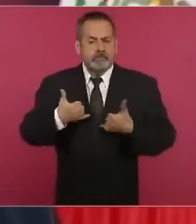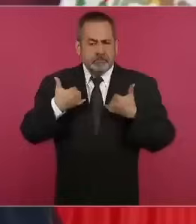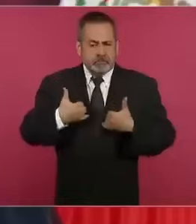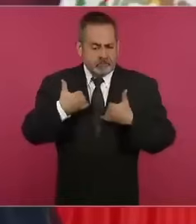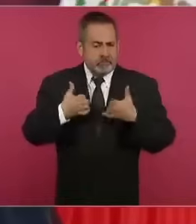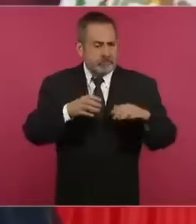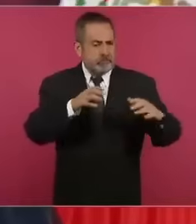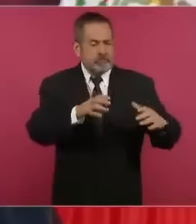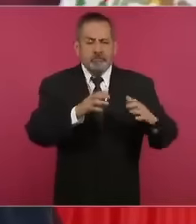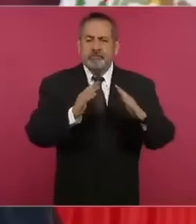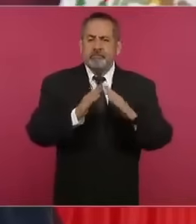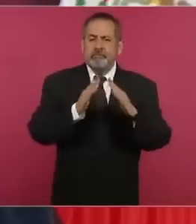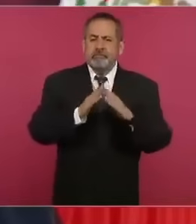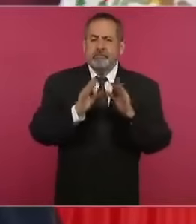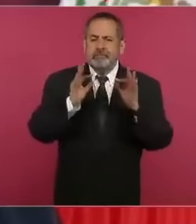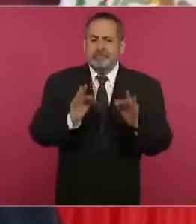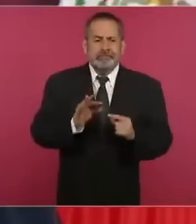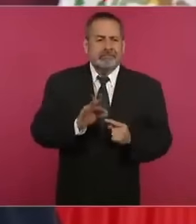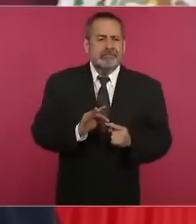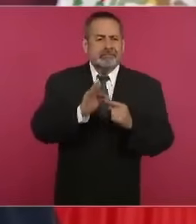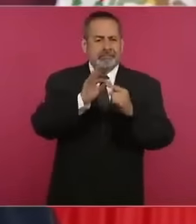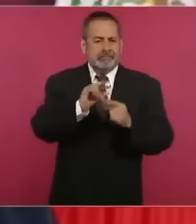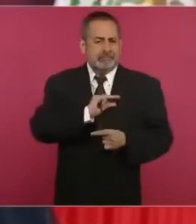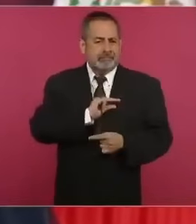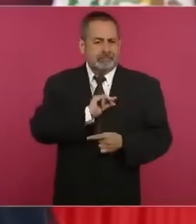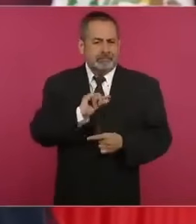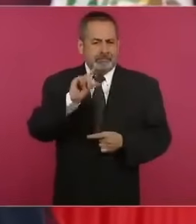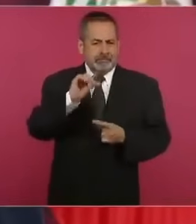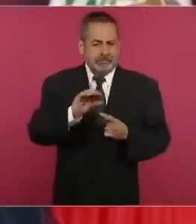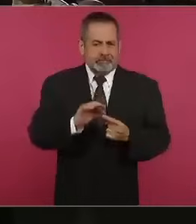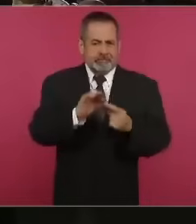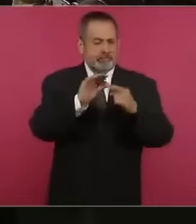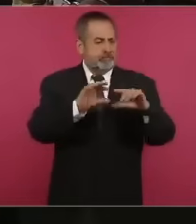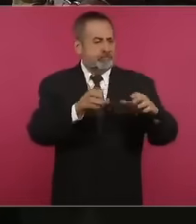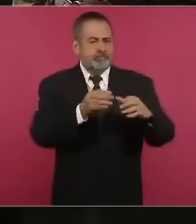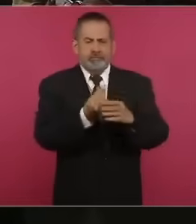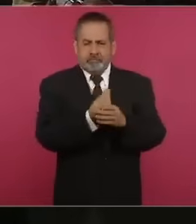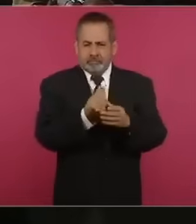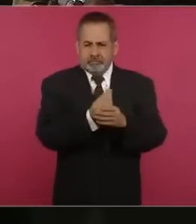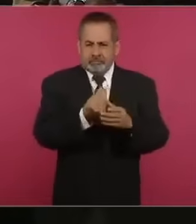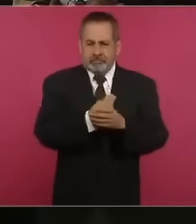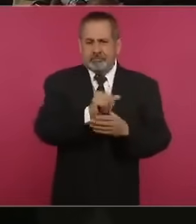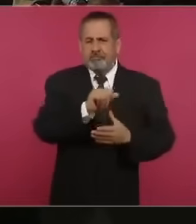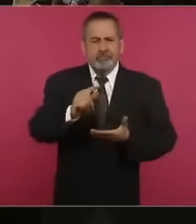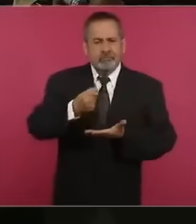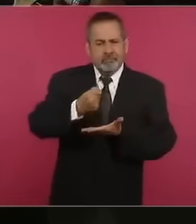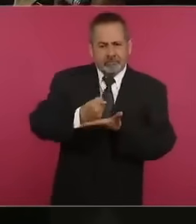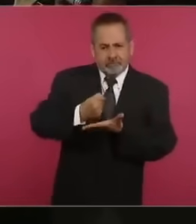casas especiales para terapias y